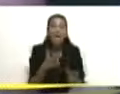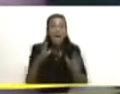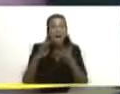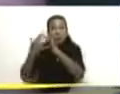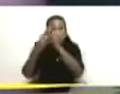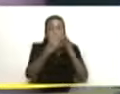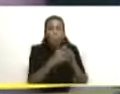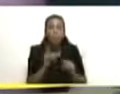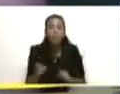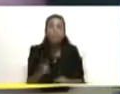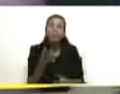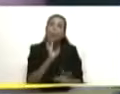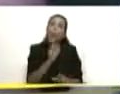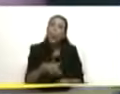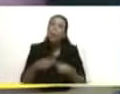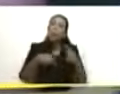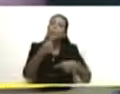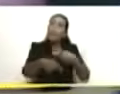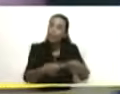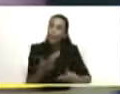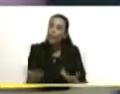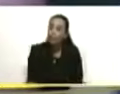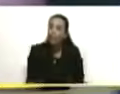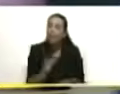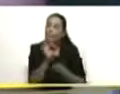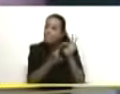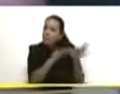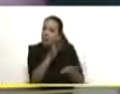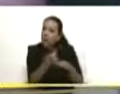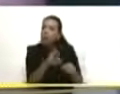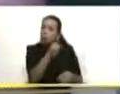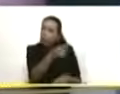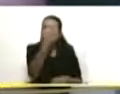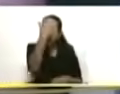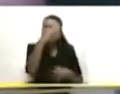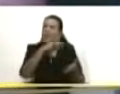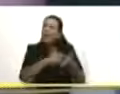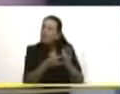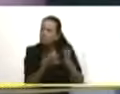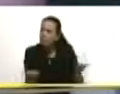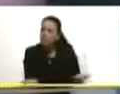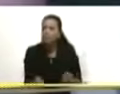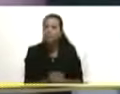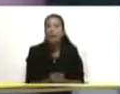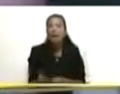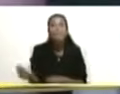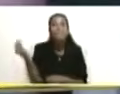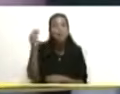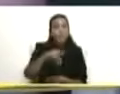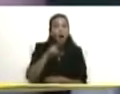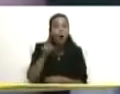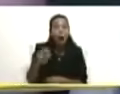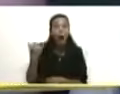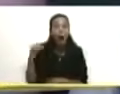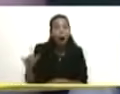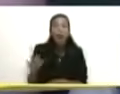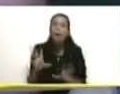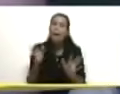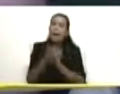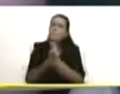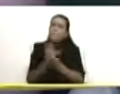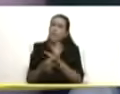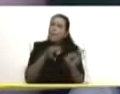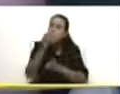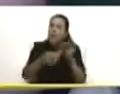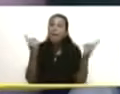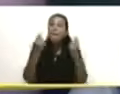juventud, pero eso es un cuento que les vamos a echar un poquito más adelante y ustedes van a saber de qué se trata. Pero además, también estamos hablando, presidente,